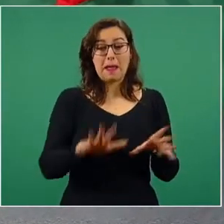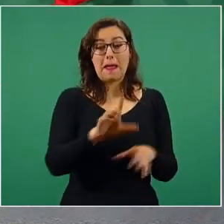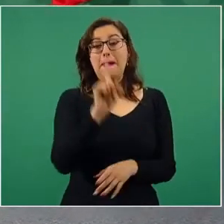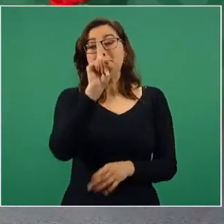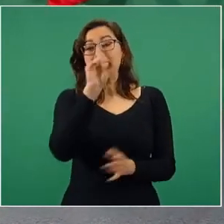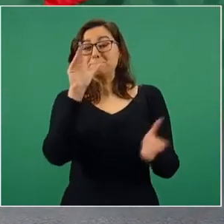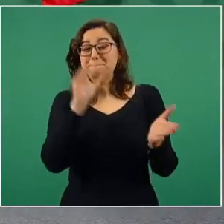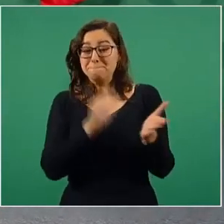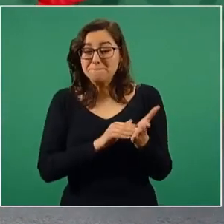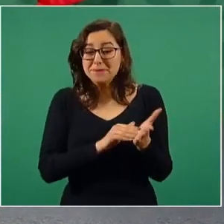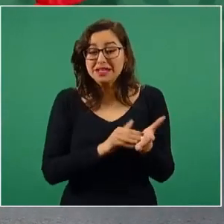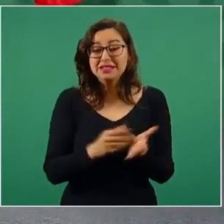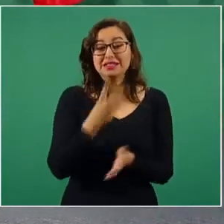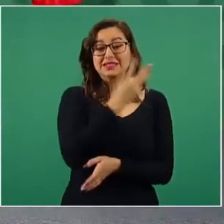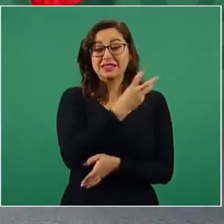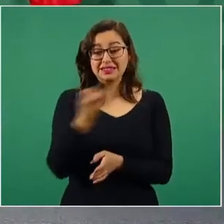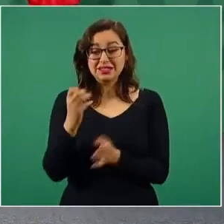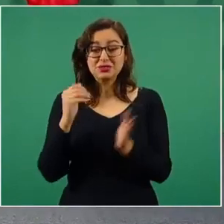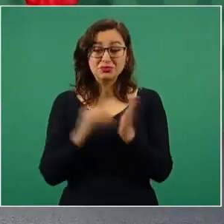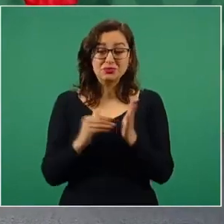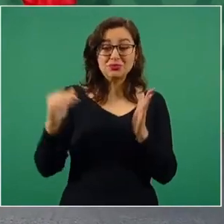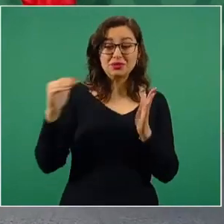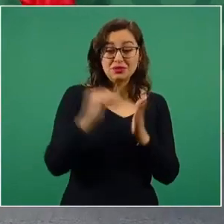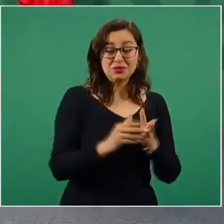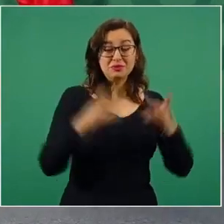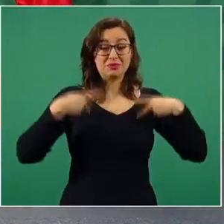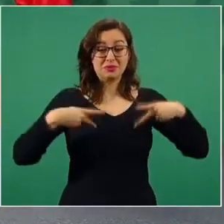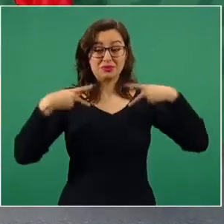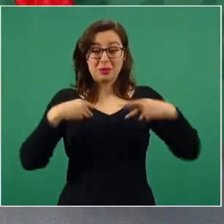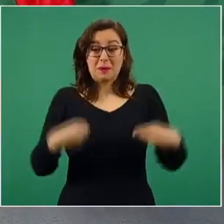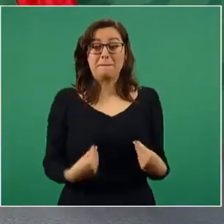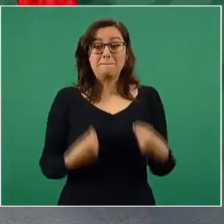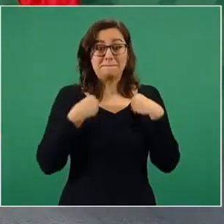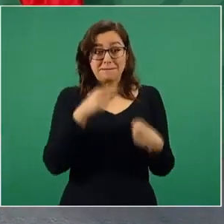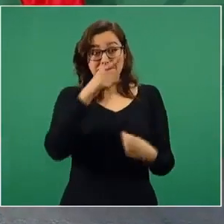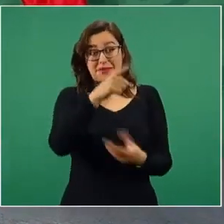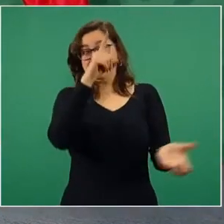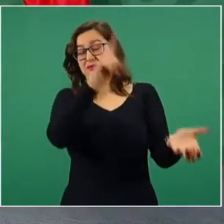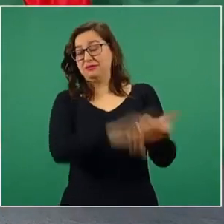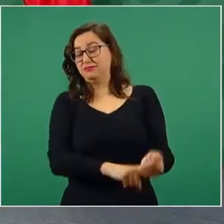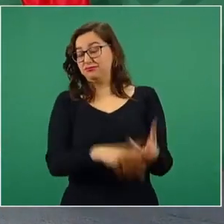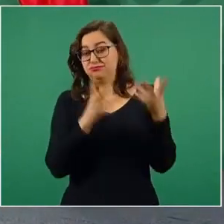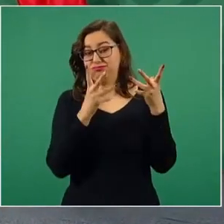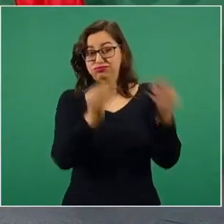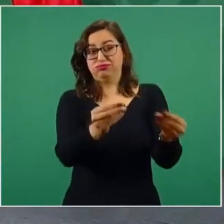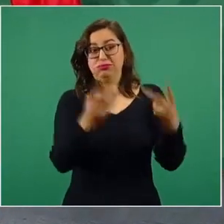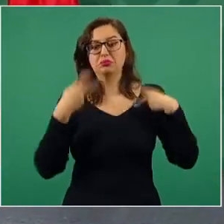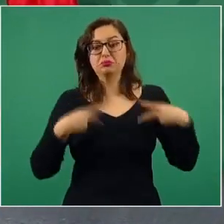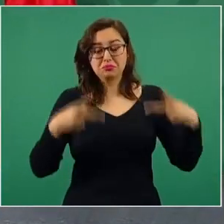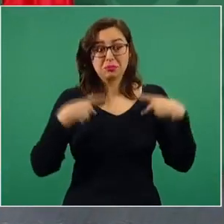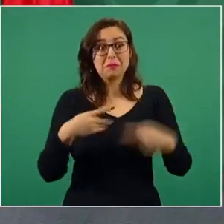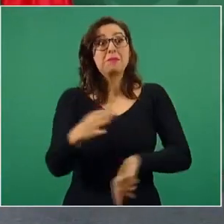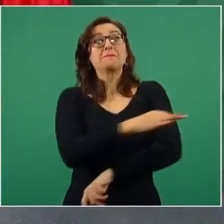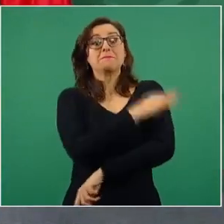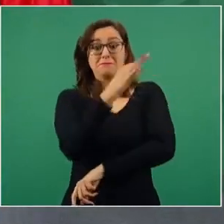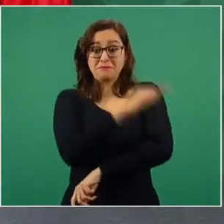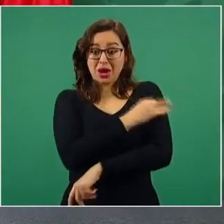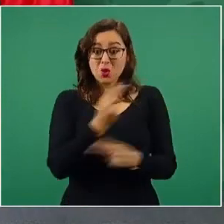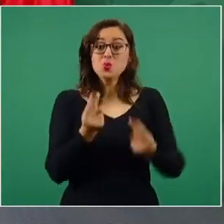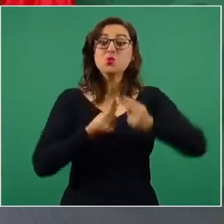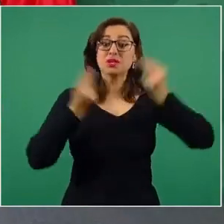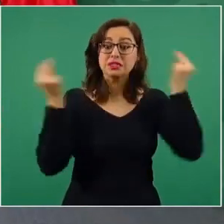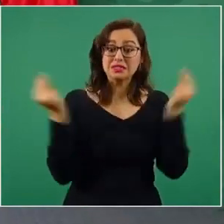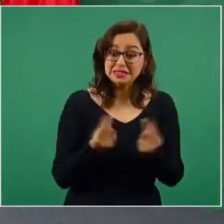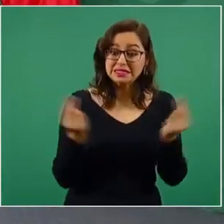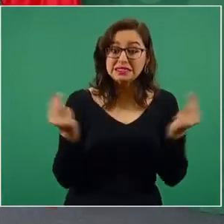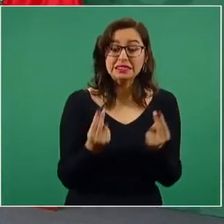1.300 millones de habitantes y que ellos necesitan también la vacuna por solidaridad,